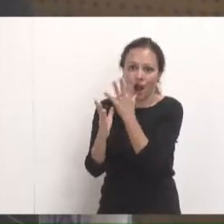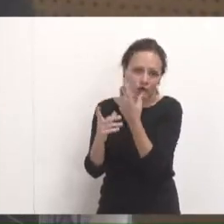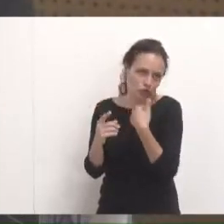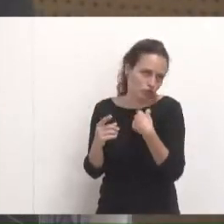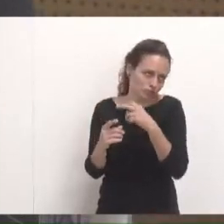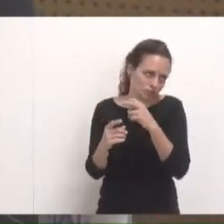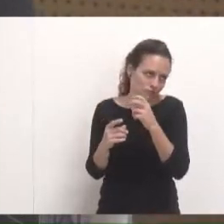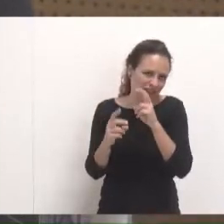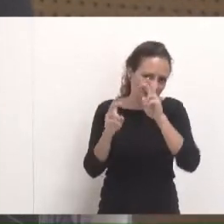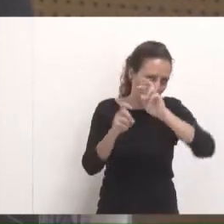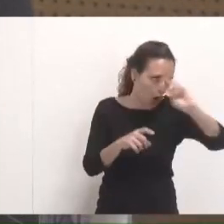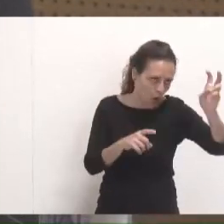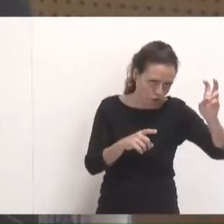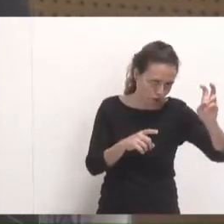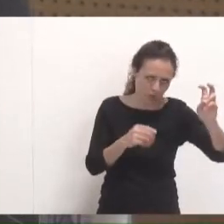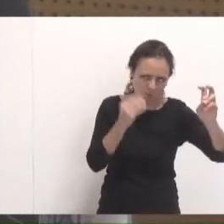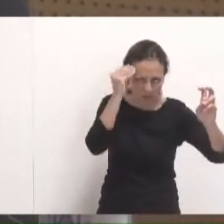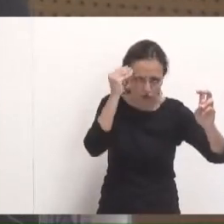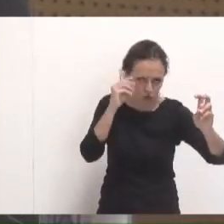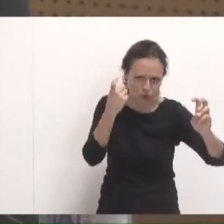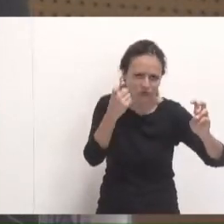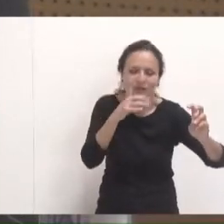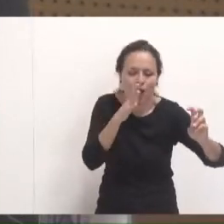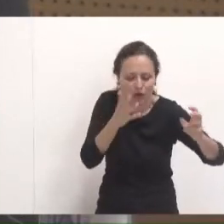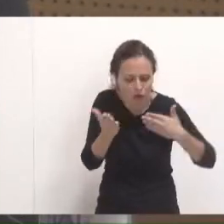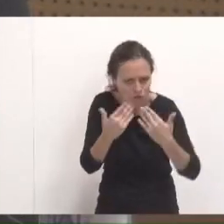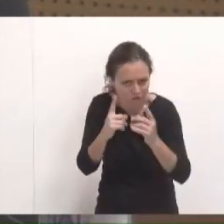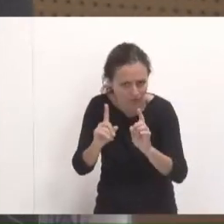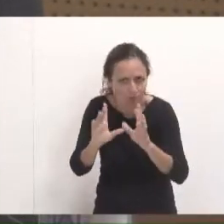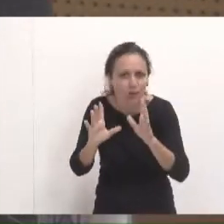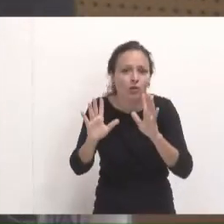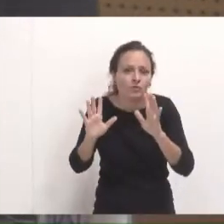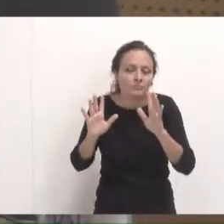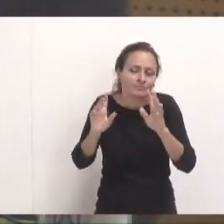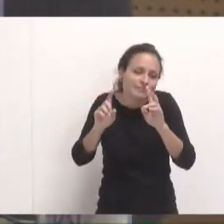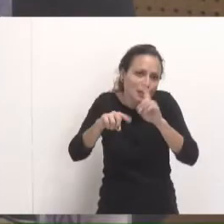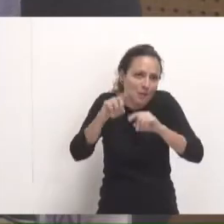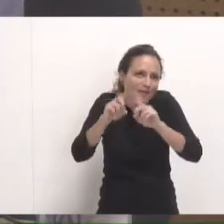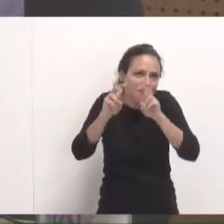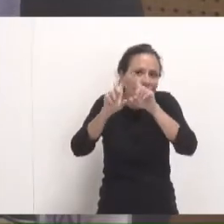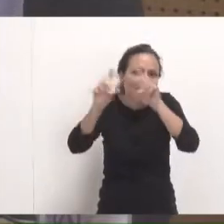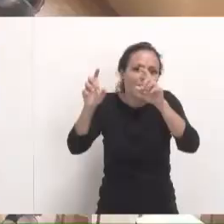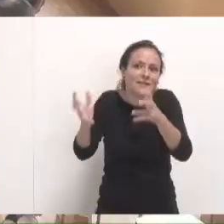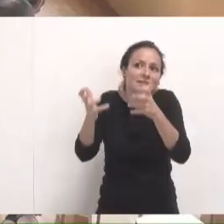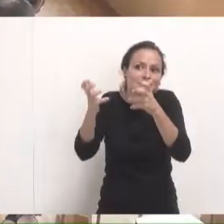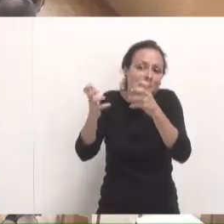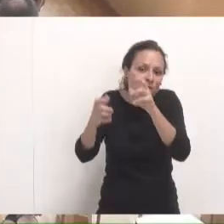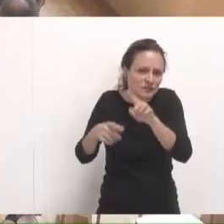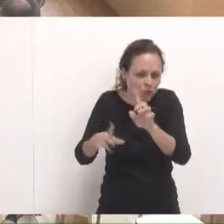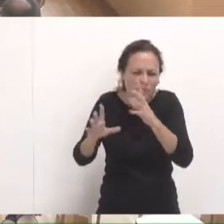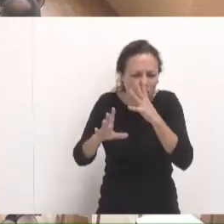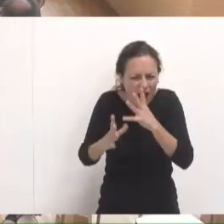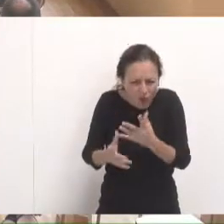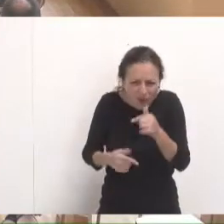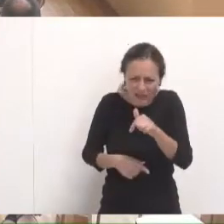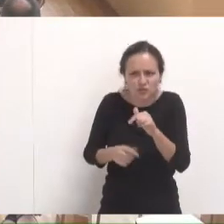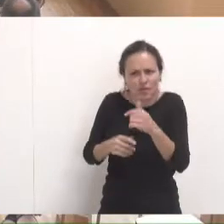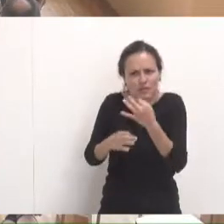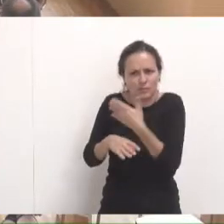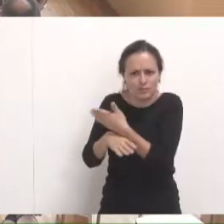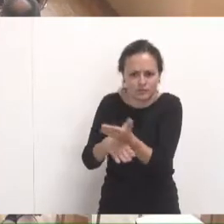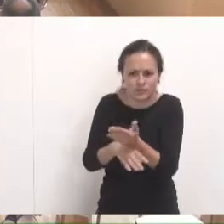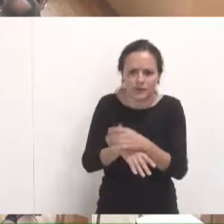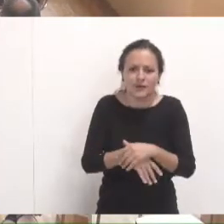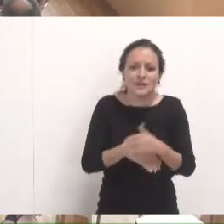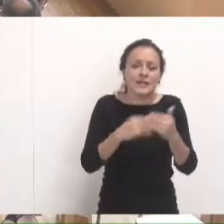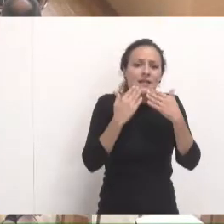del consenso y de la aprobación institucional. Gracias. Muchas gracias, señor Sabaté. Por el Grupo del Partido